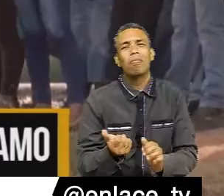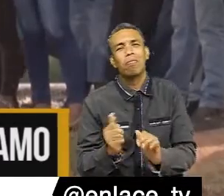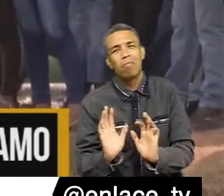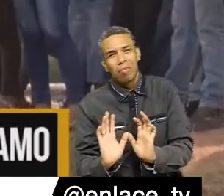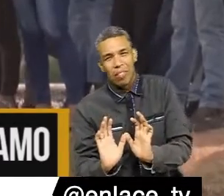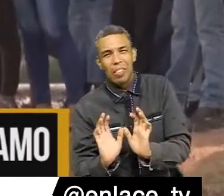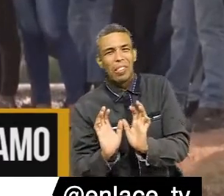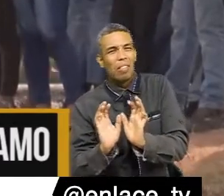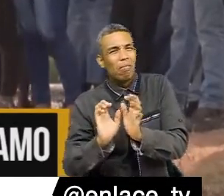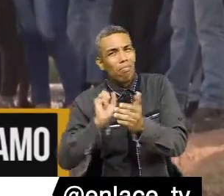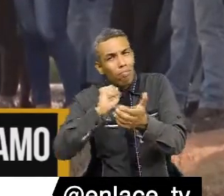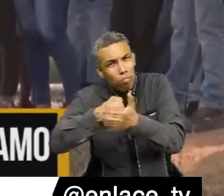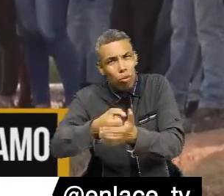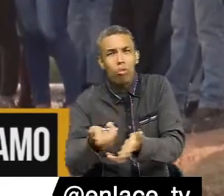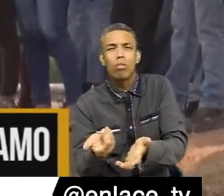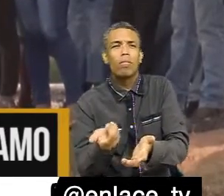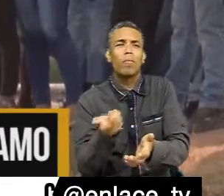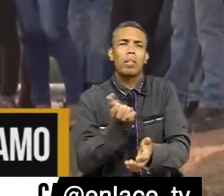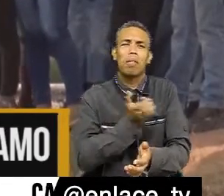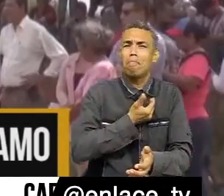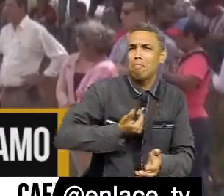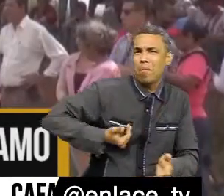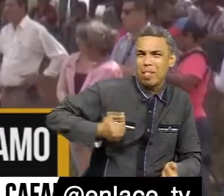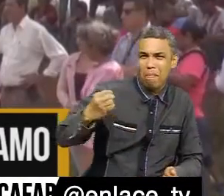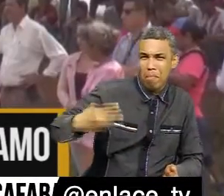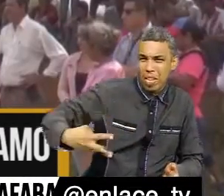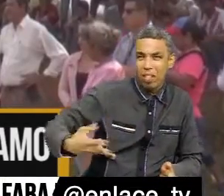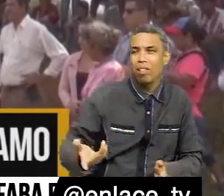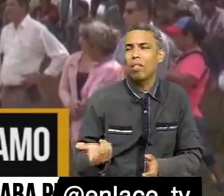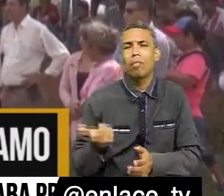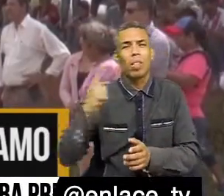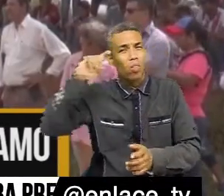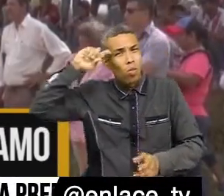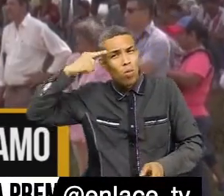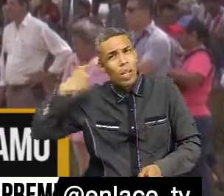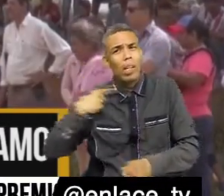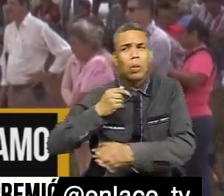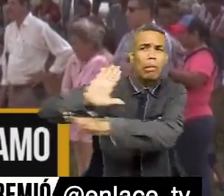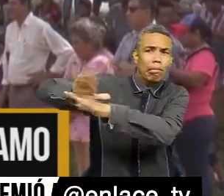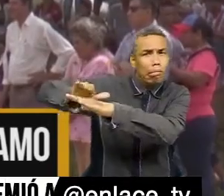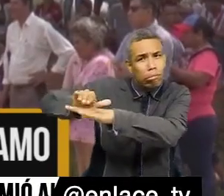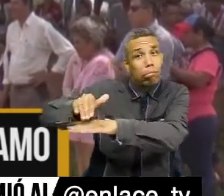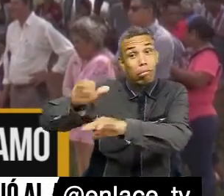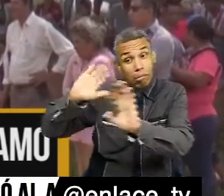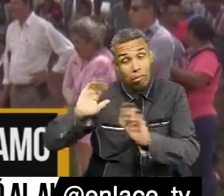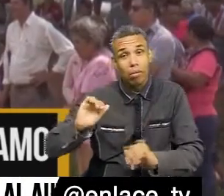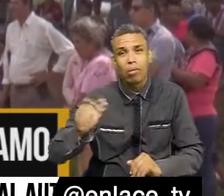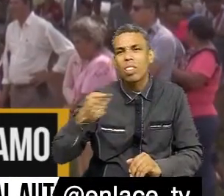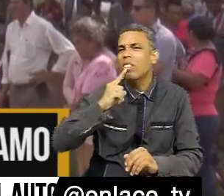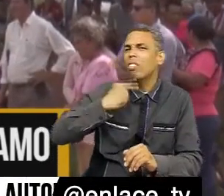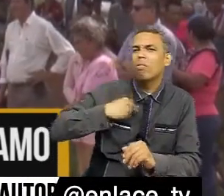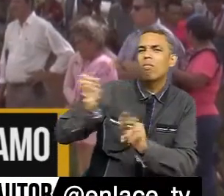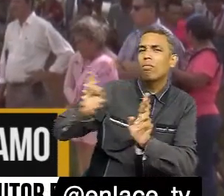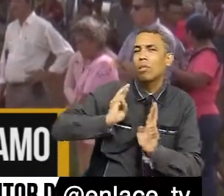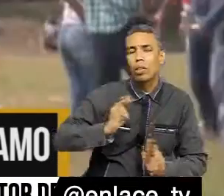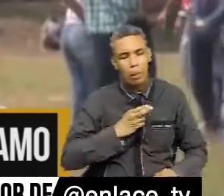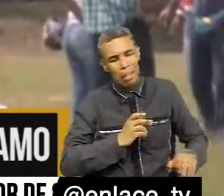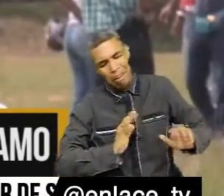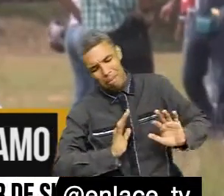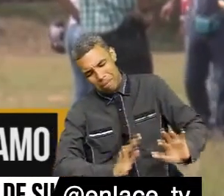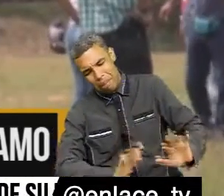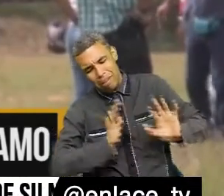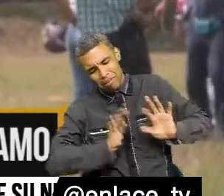mismo vicepresidente, a mucha gente del Estado, y la contesta de que sí, que estamos en eso, que hay un proyecto,